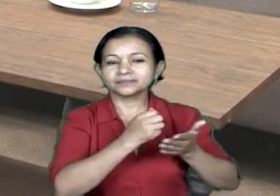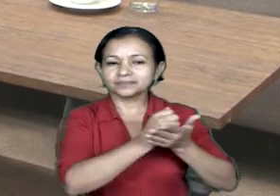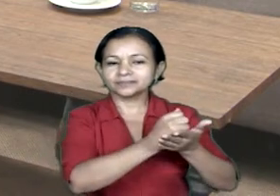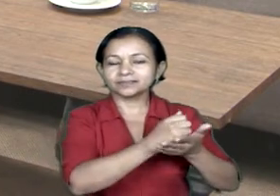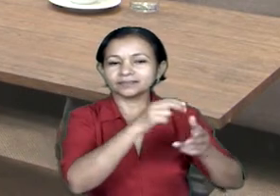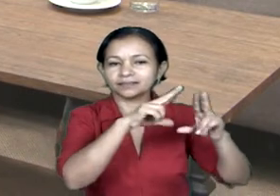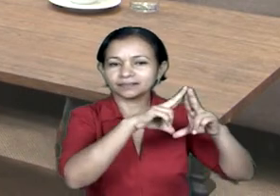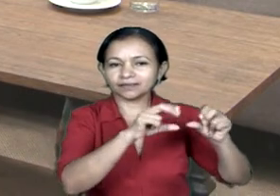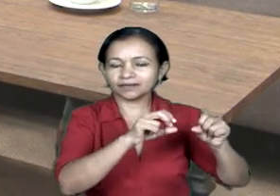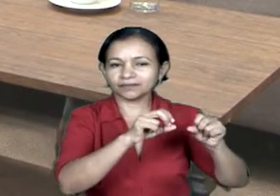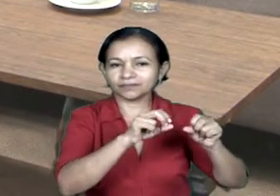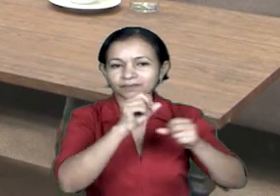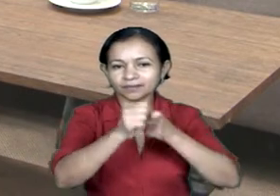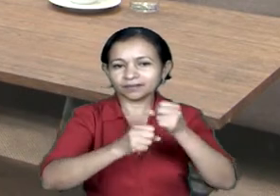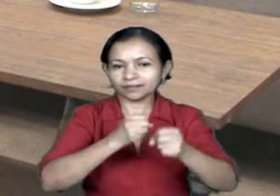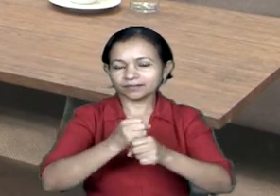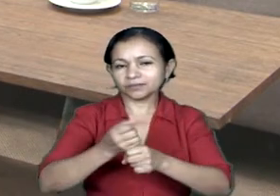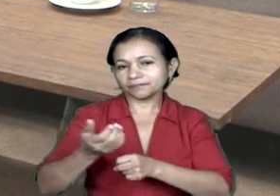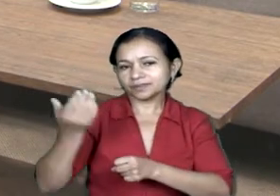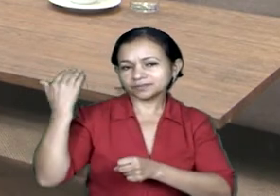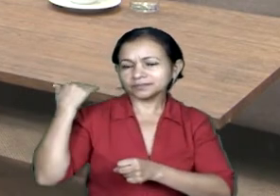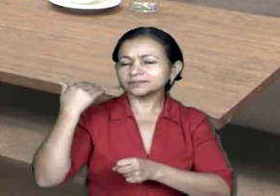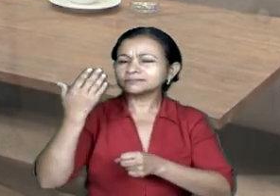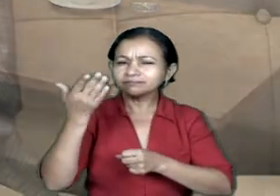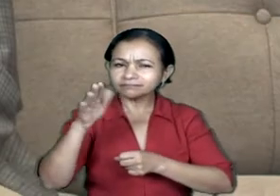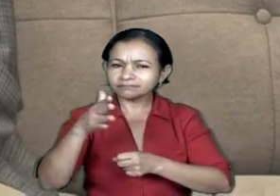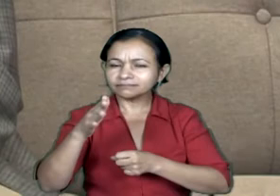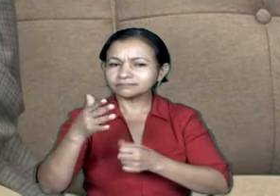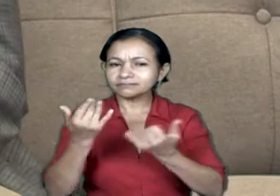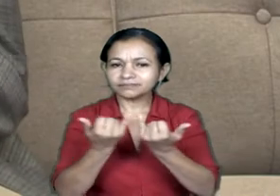Taiwán. Por ejemplo, el año pasado, ¿no?